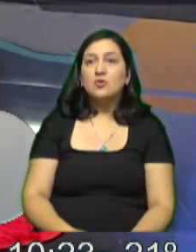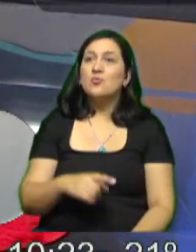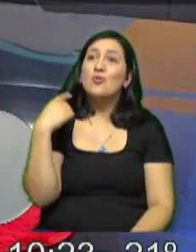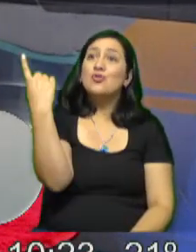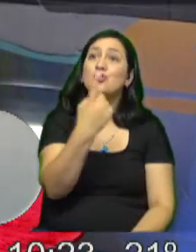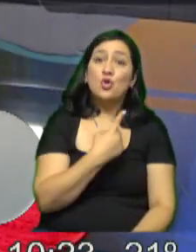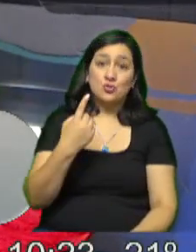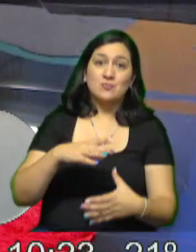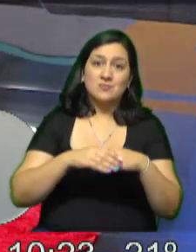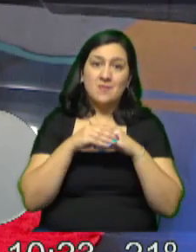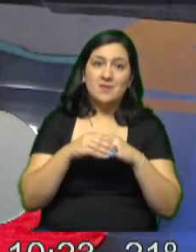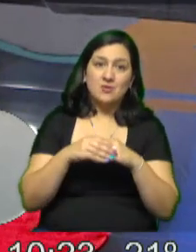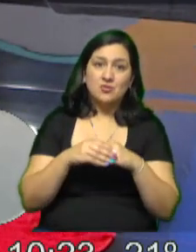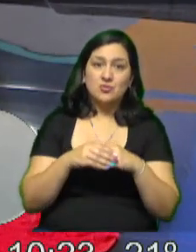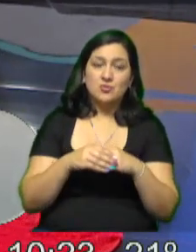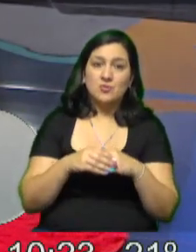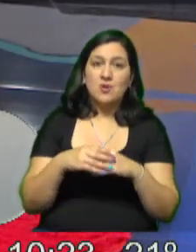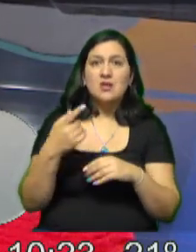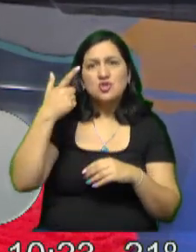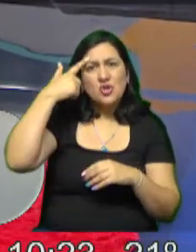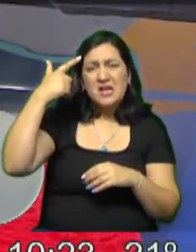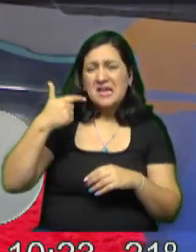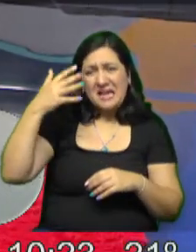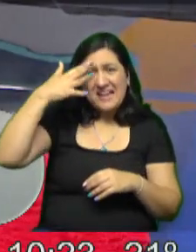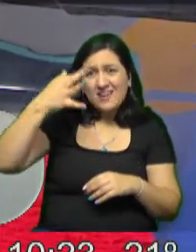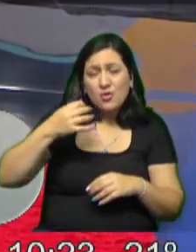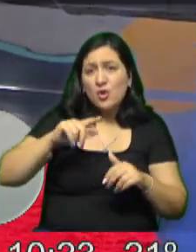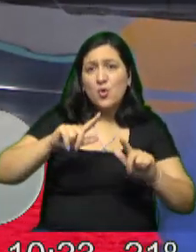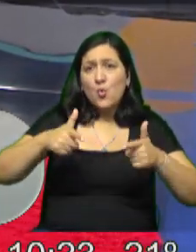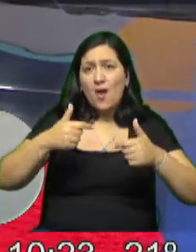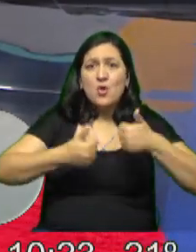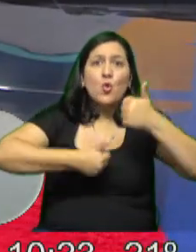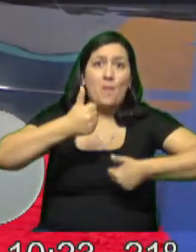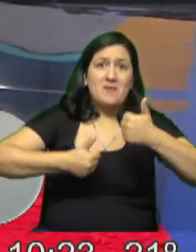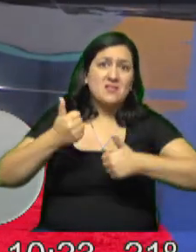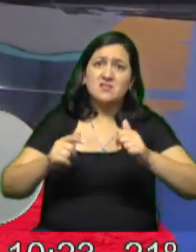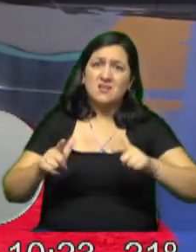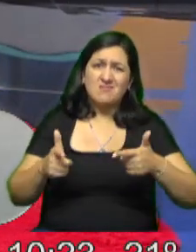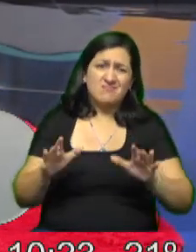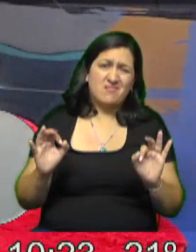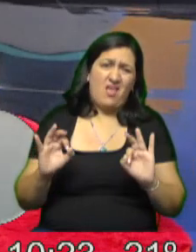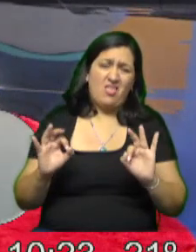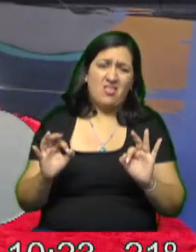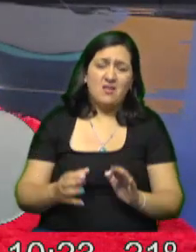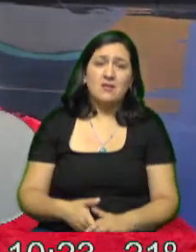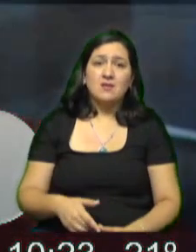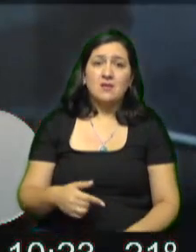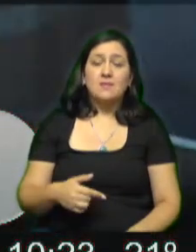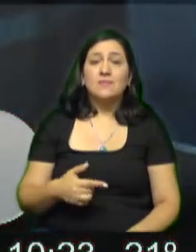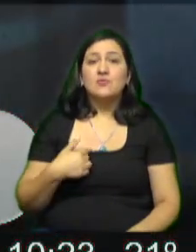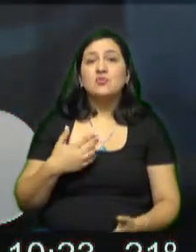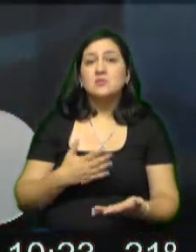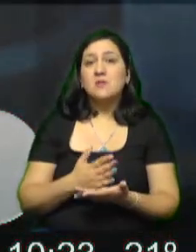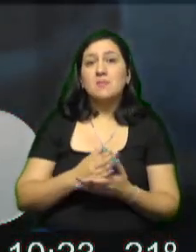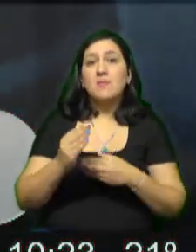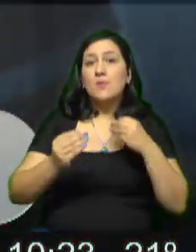amigos. No creo tener rivalidades ni estar malquistado con nadie, una cosa que también siempre me preocupé.